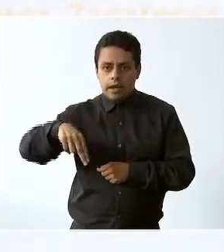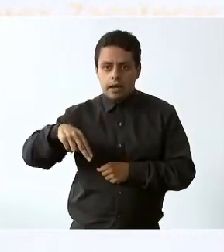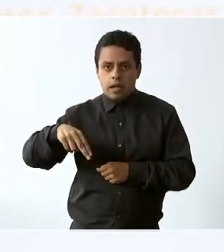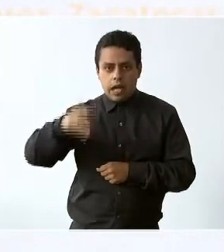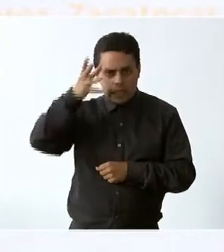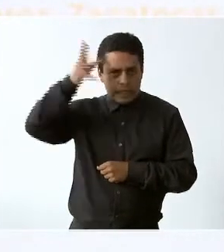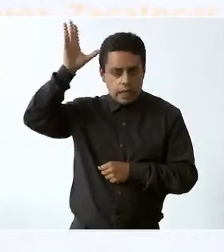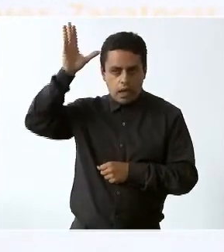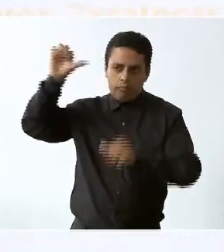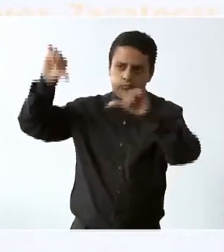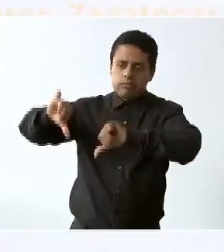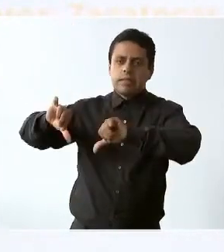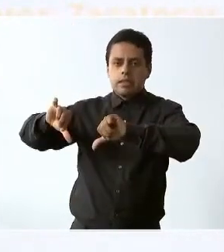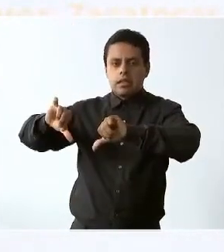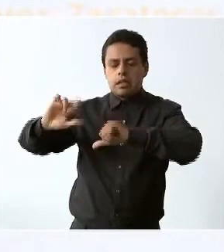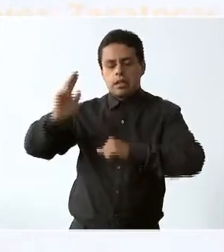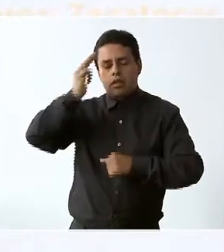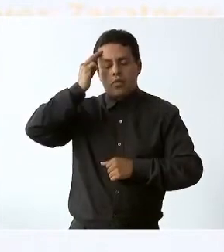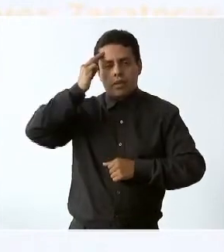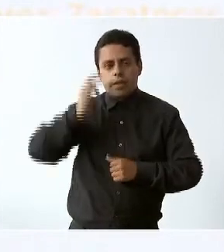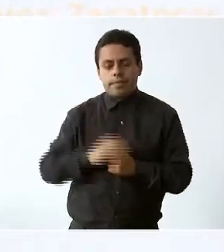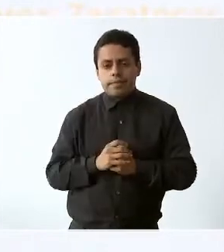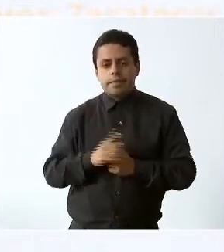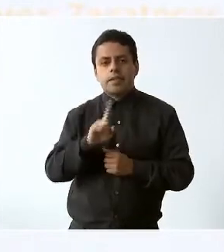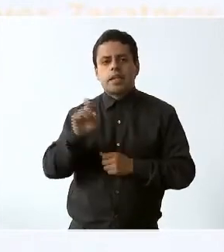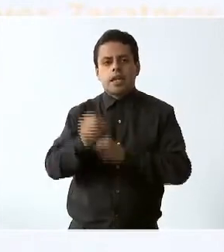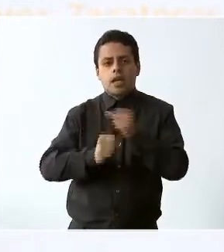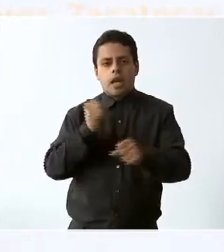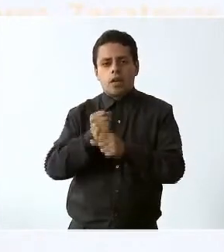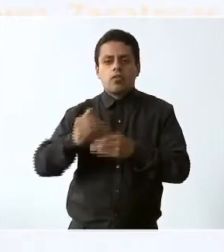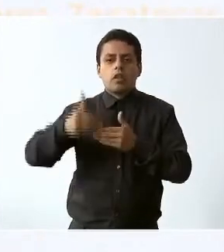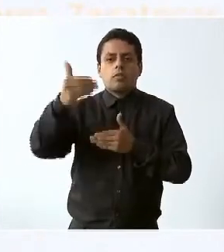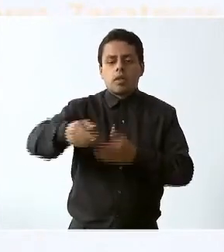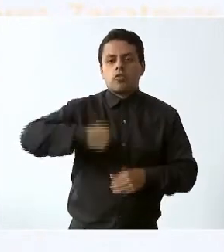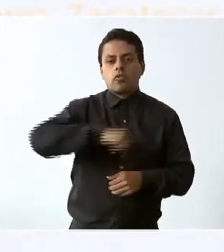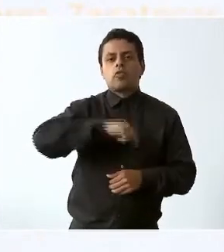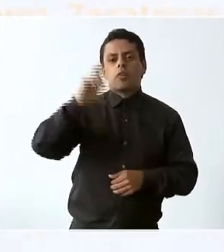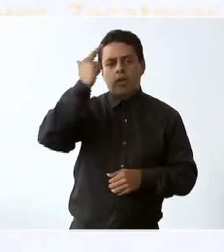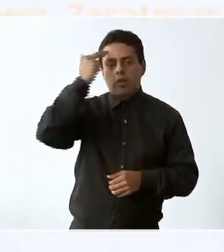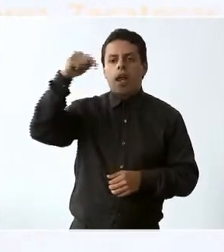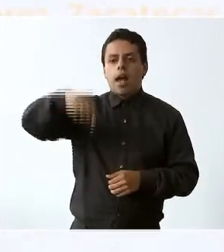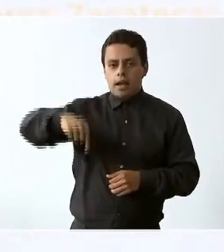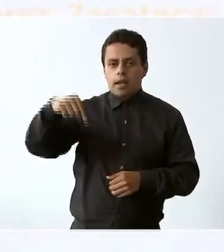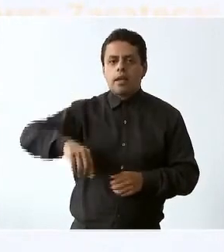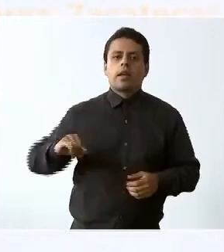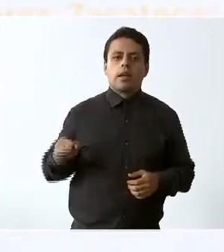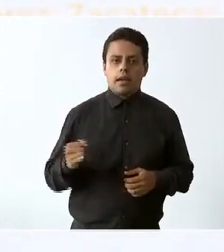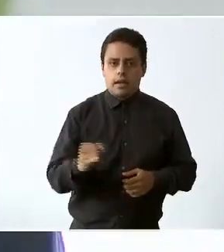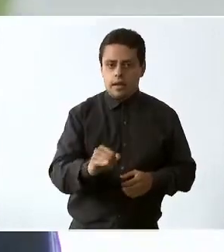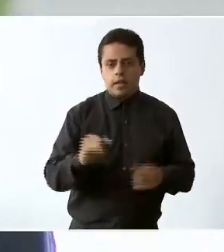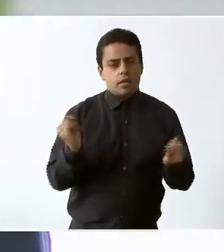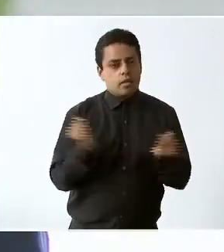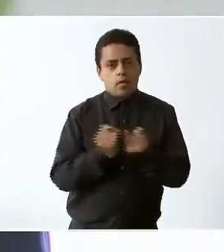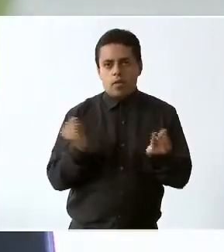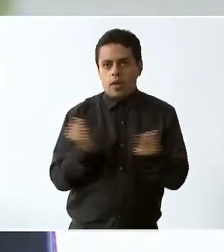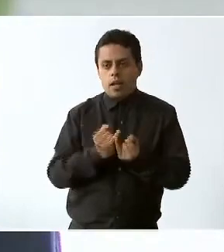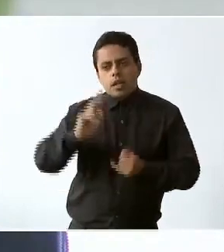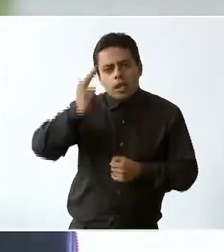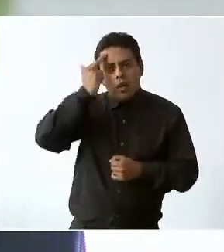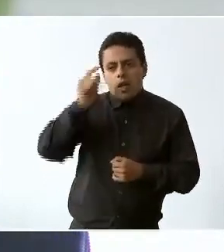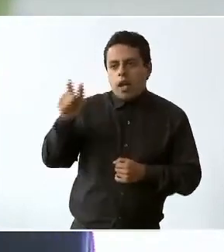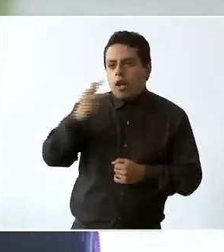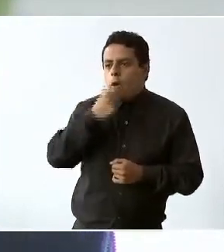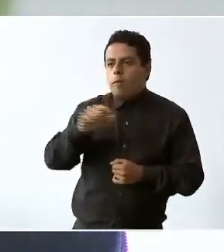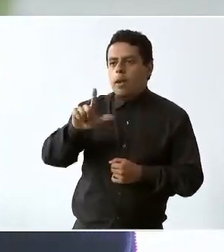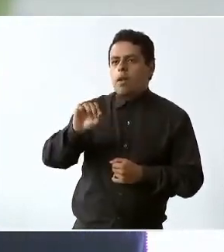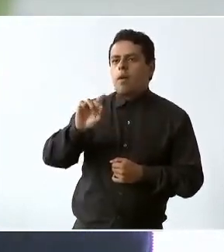Algo que nosotros estamos haciendo 100 años después, aquí, en su tierra natal, como homenaje a este